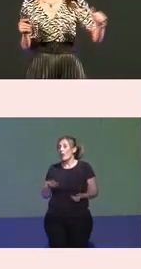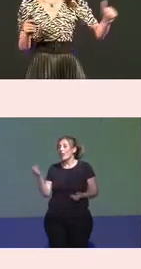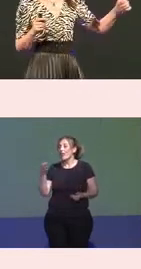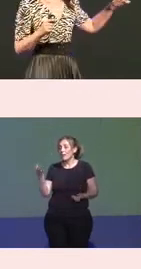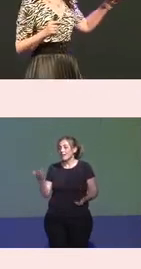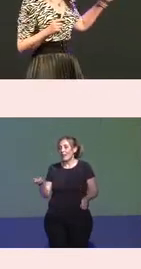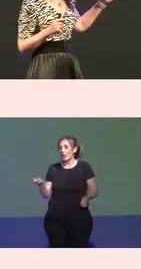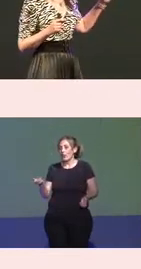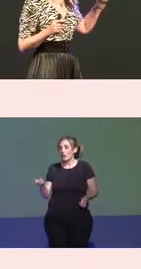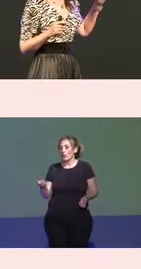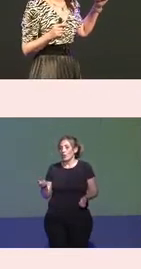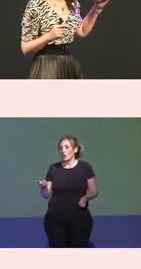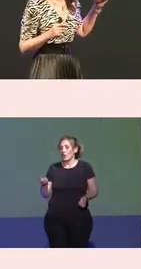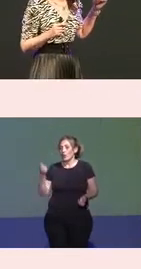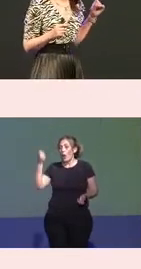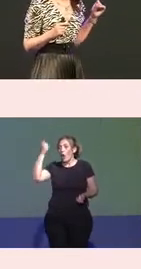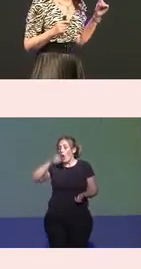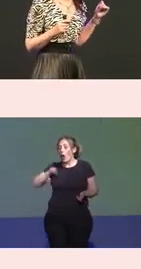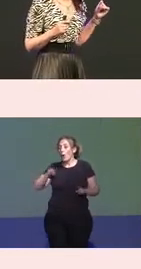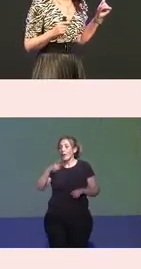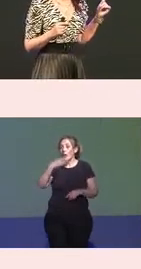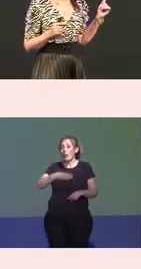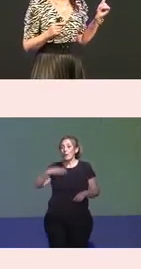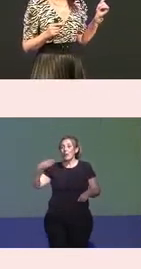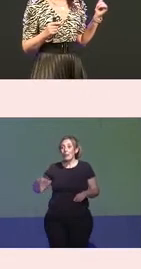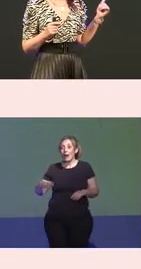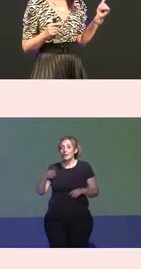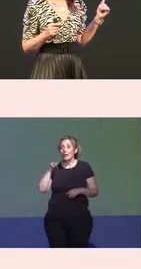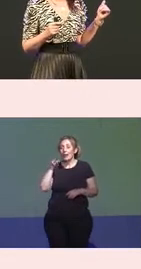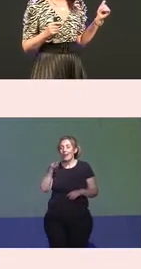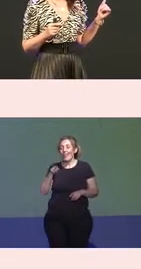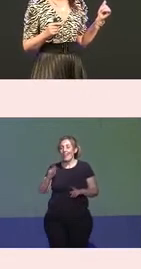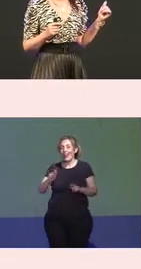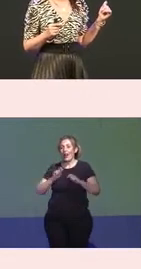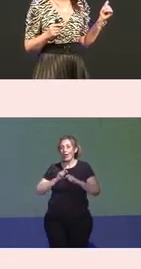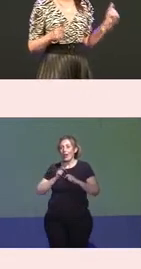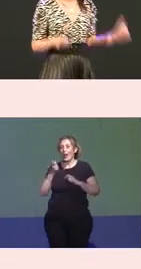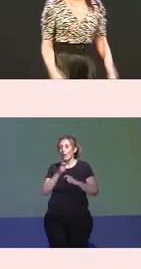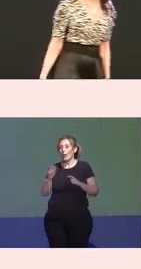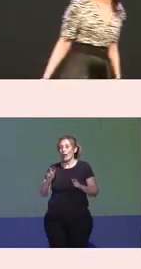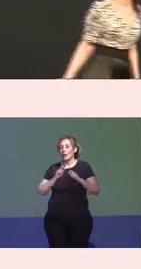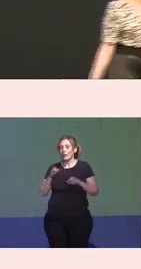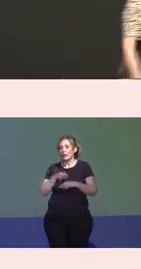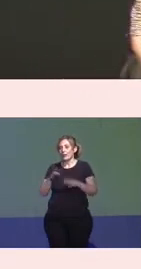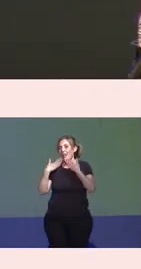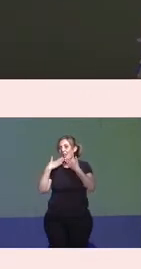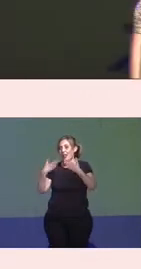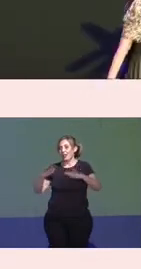pasó y señores como este como Bill Bass contribuyen a darnos la última palabra